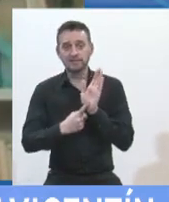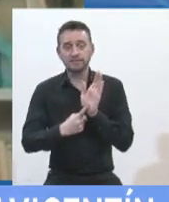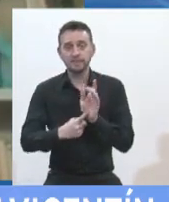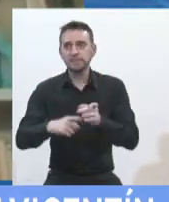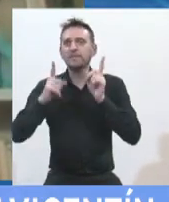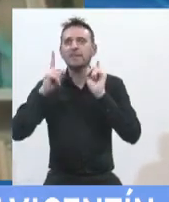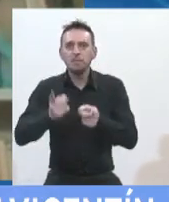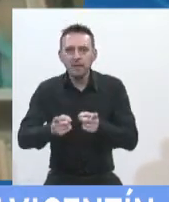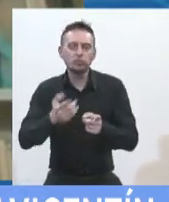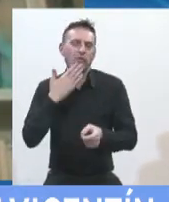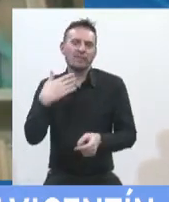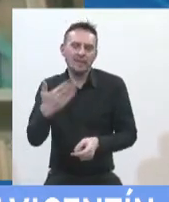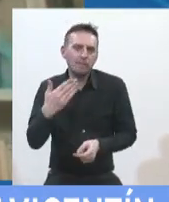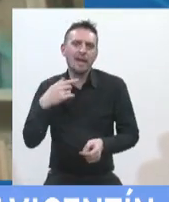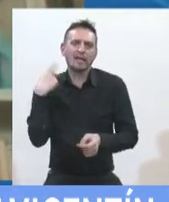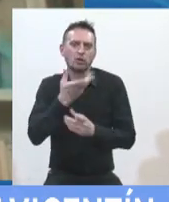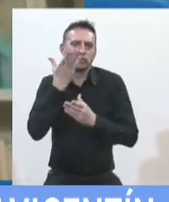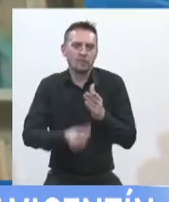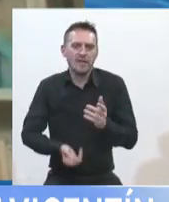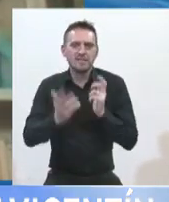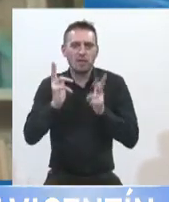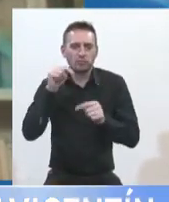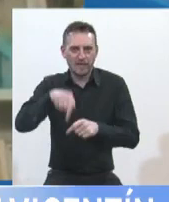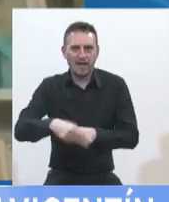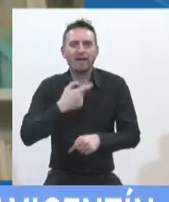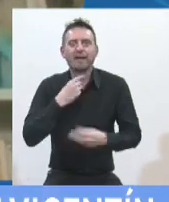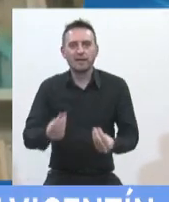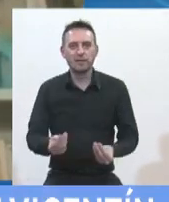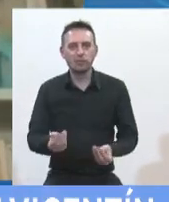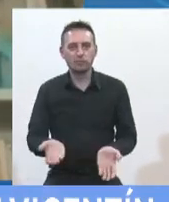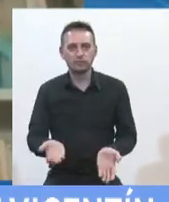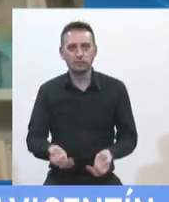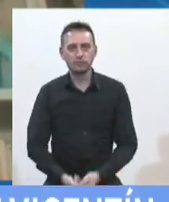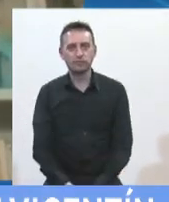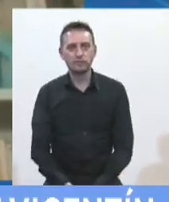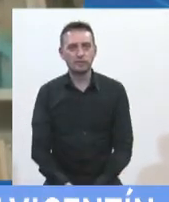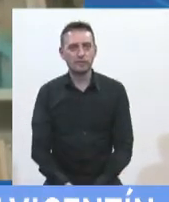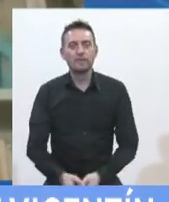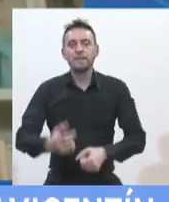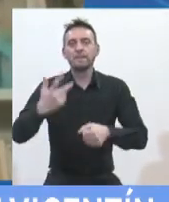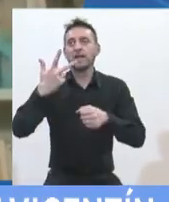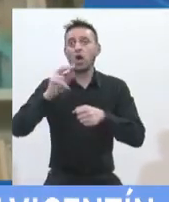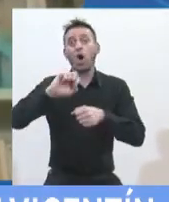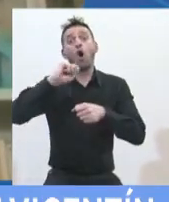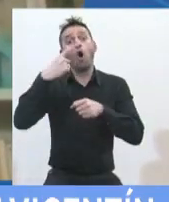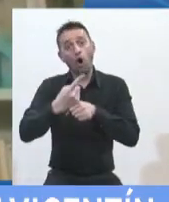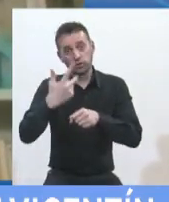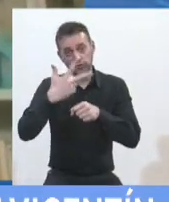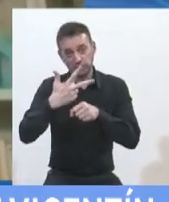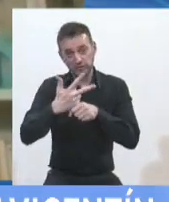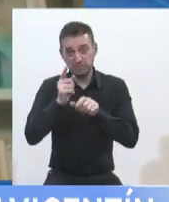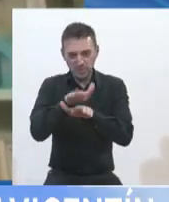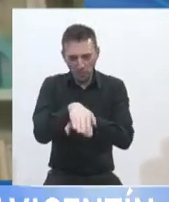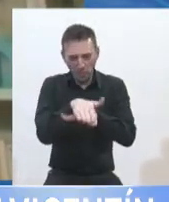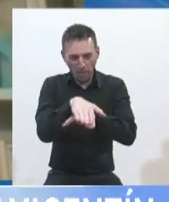la barbaridad de lo que estamos cometiendo hoy en día o lo que se está intentando tercera versión de este pescar